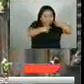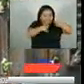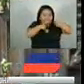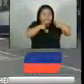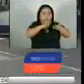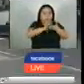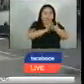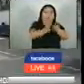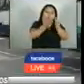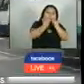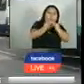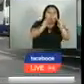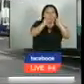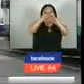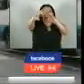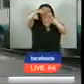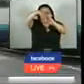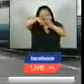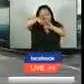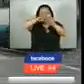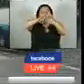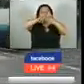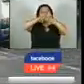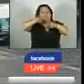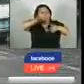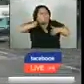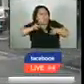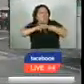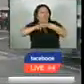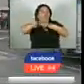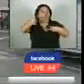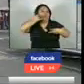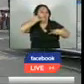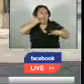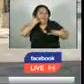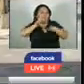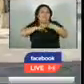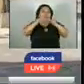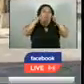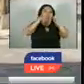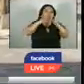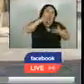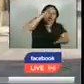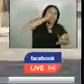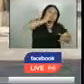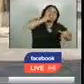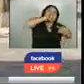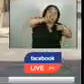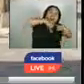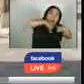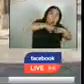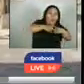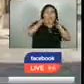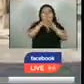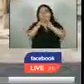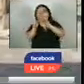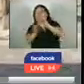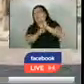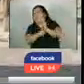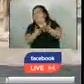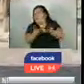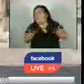pago de agua, electricidad, transporte público, telefonía, gas, vivienda, entre otros gastos